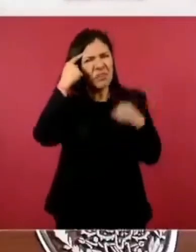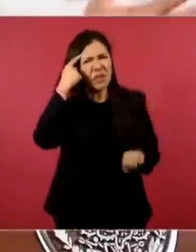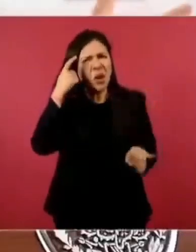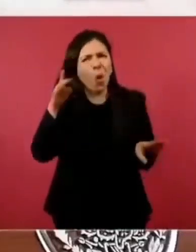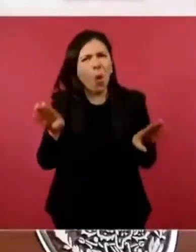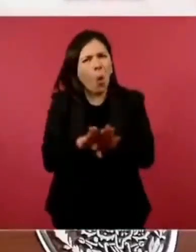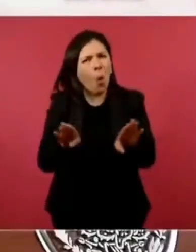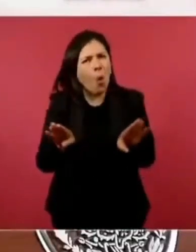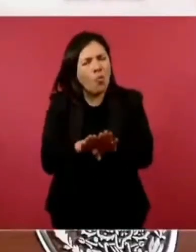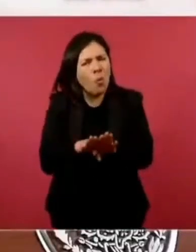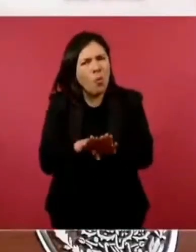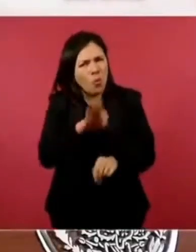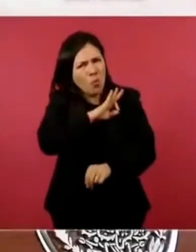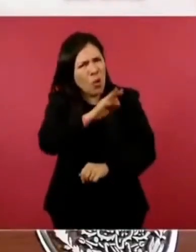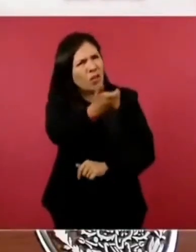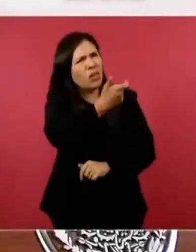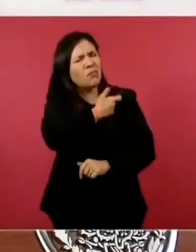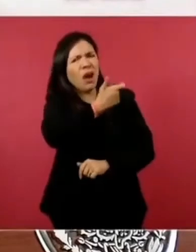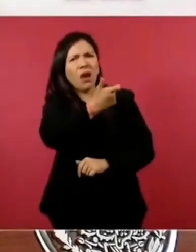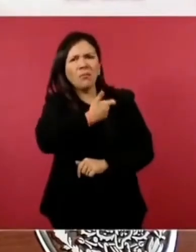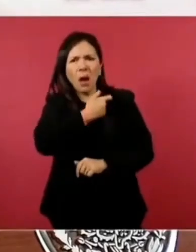Sin endeudarnos.